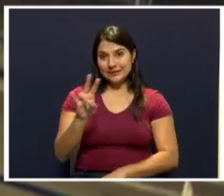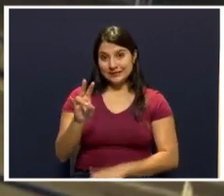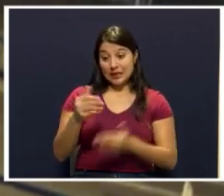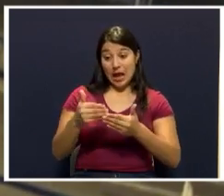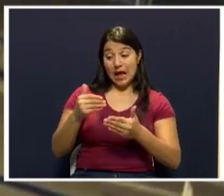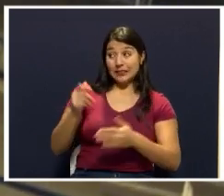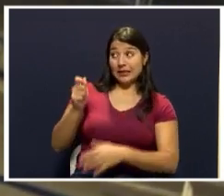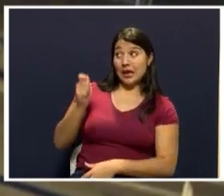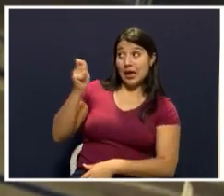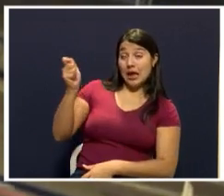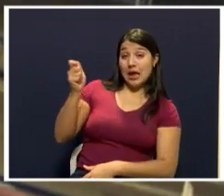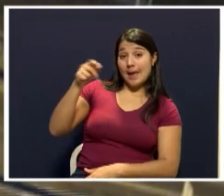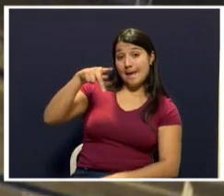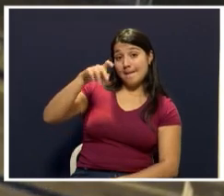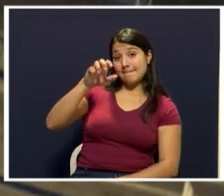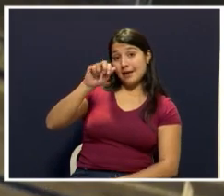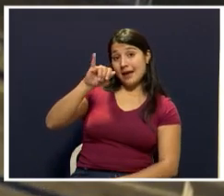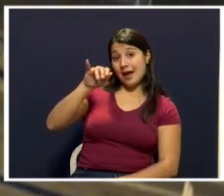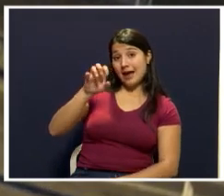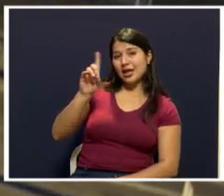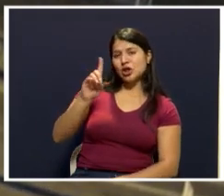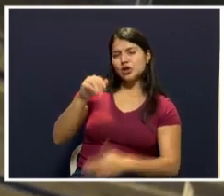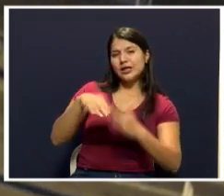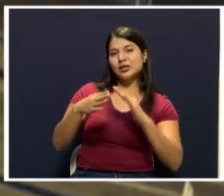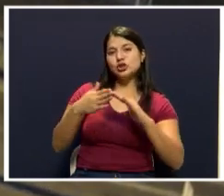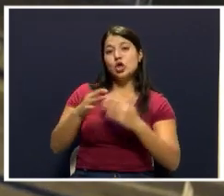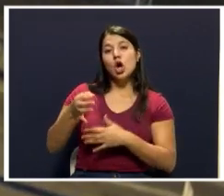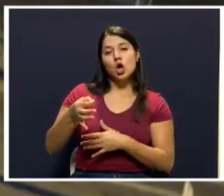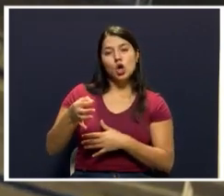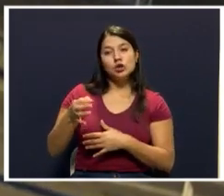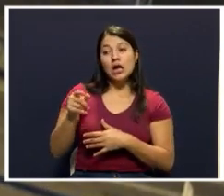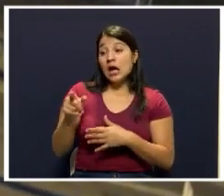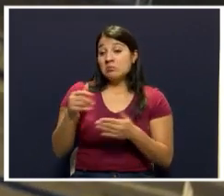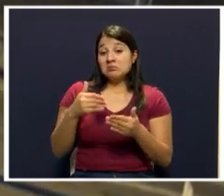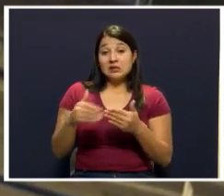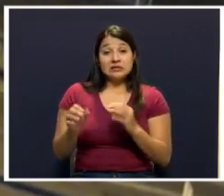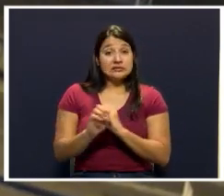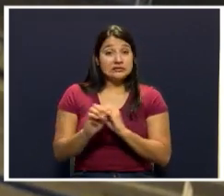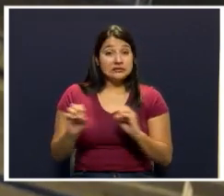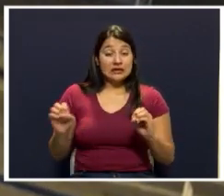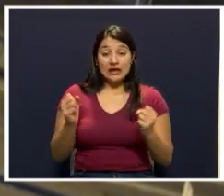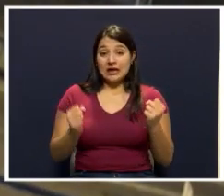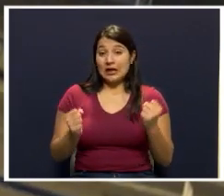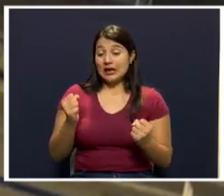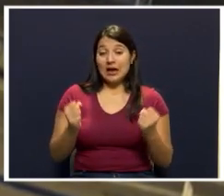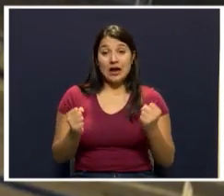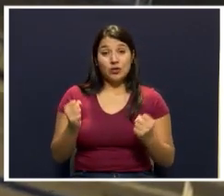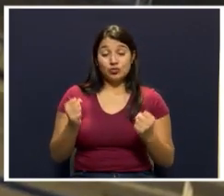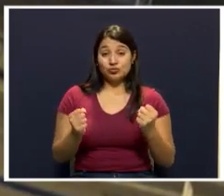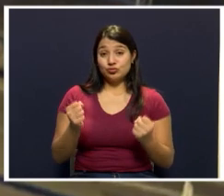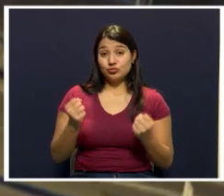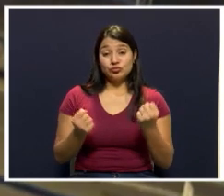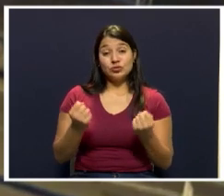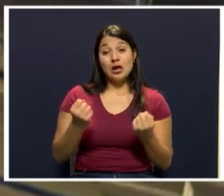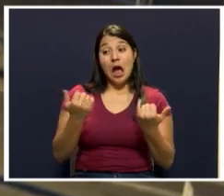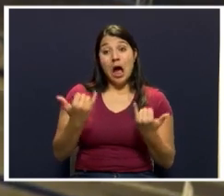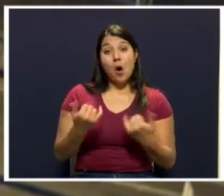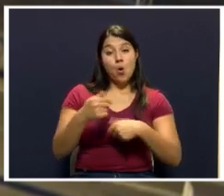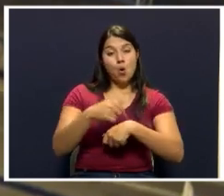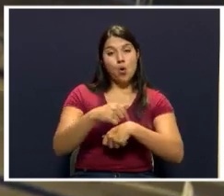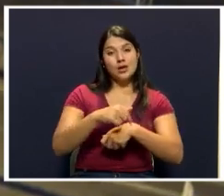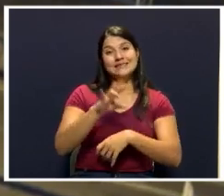del peaje de Ciudad Colón, en donde prácticamente no hay movimiento de automóviles a las